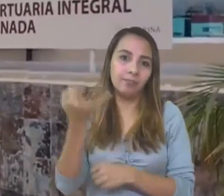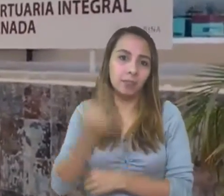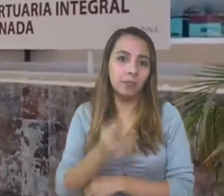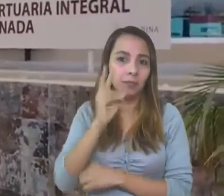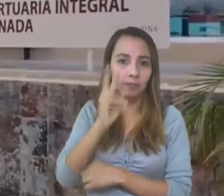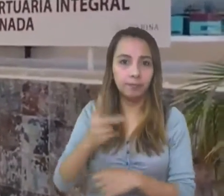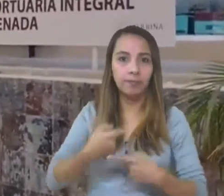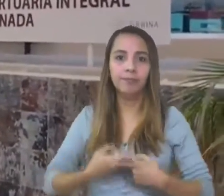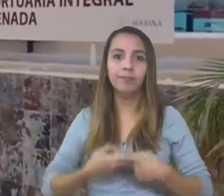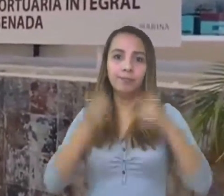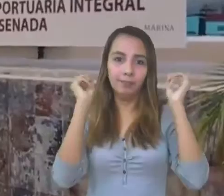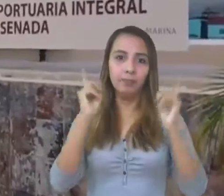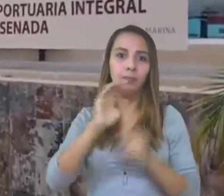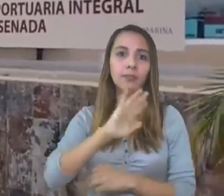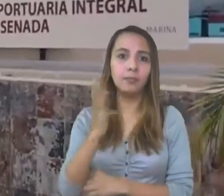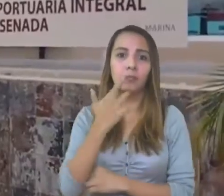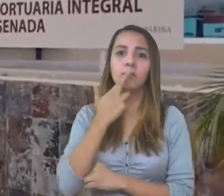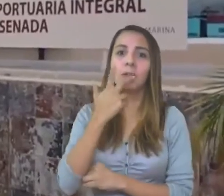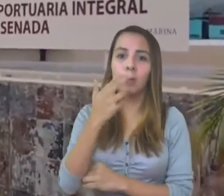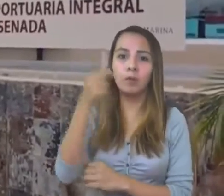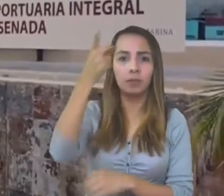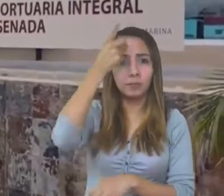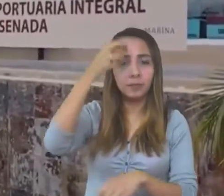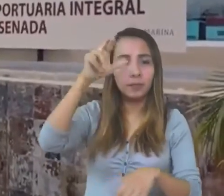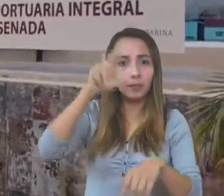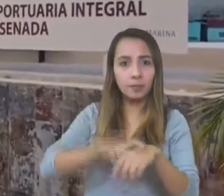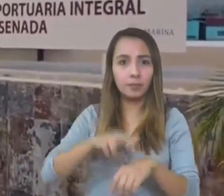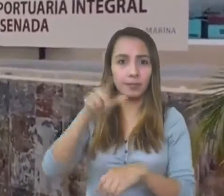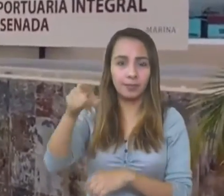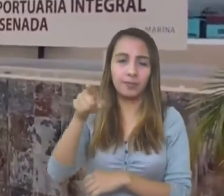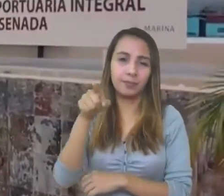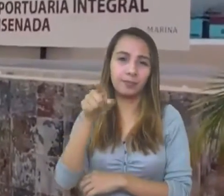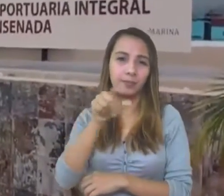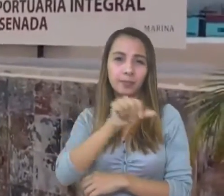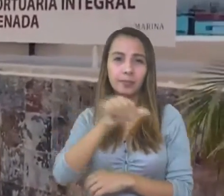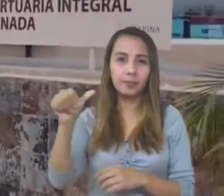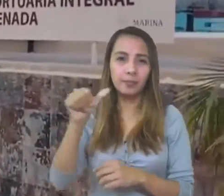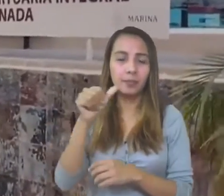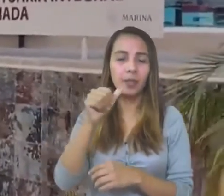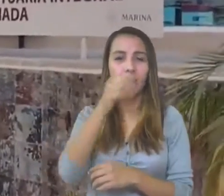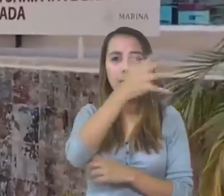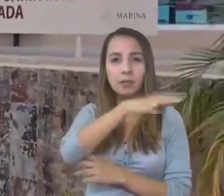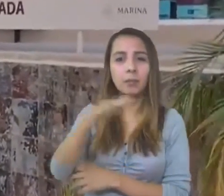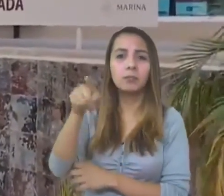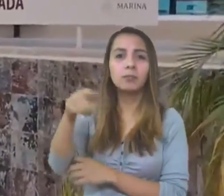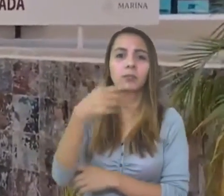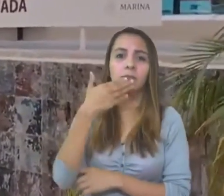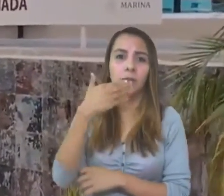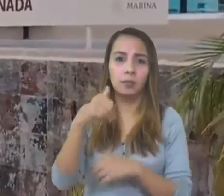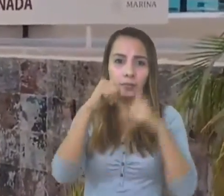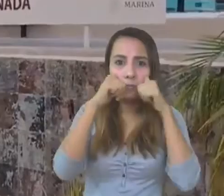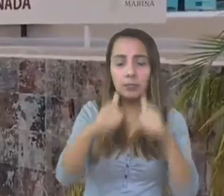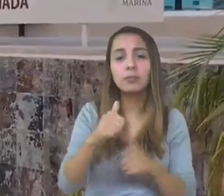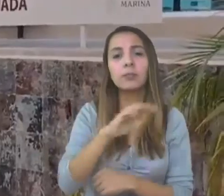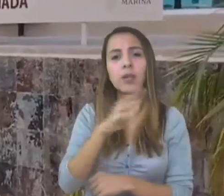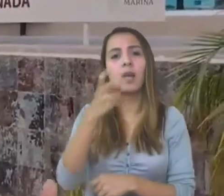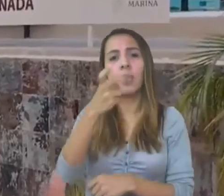diferente, una buena disposición del director de la administración portuaria. Entonces vamos a trabajar con eso,